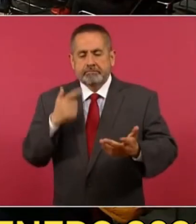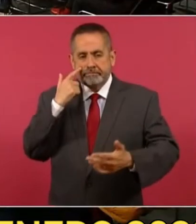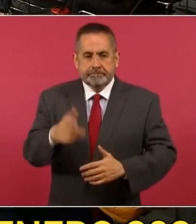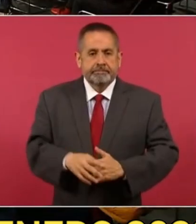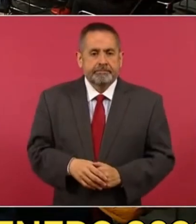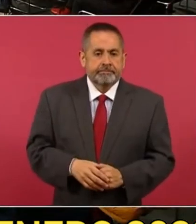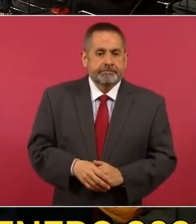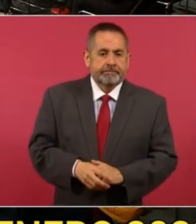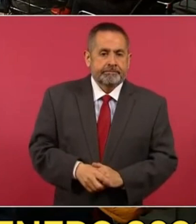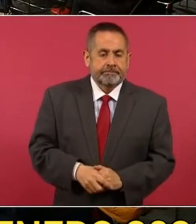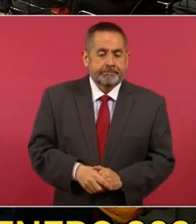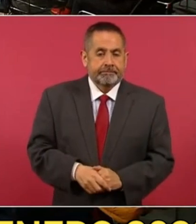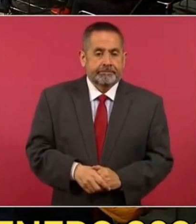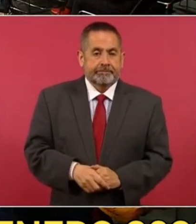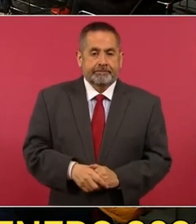Pero miren,